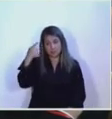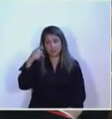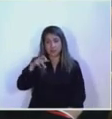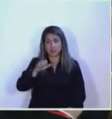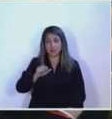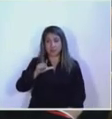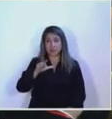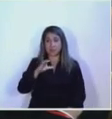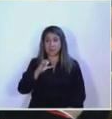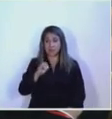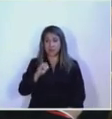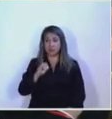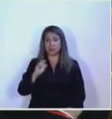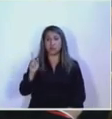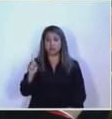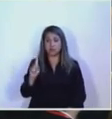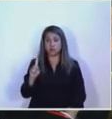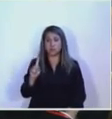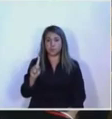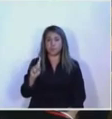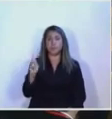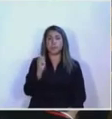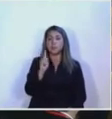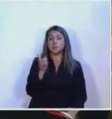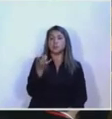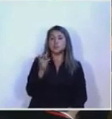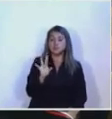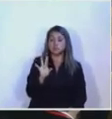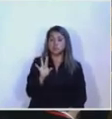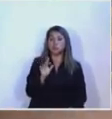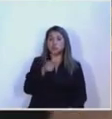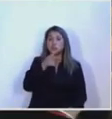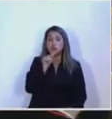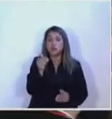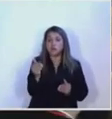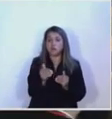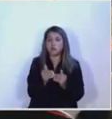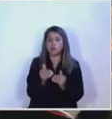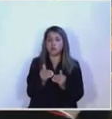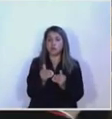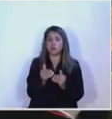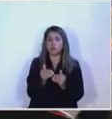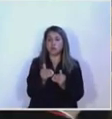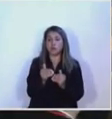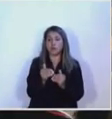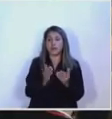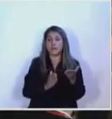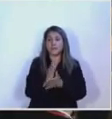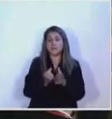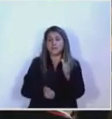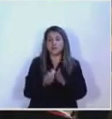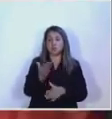no. Pero no solo estamos a puertas del juicio del inicio del nuevo